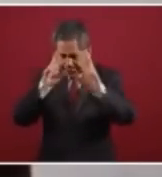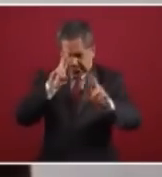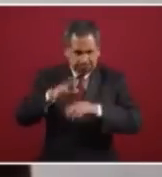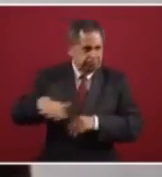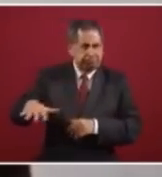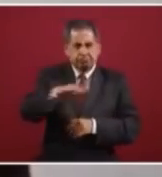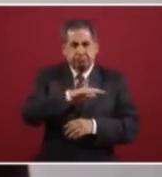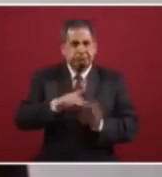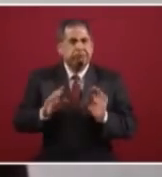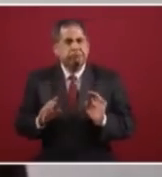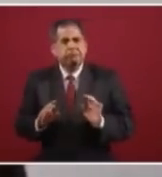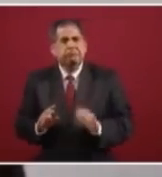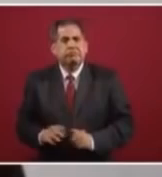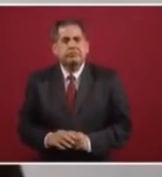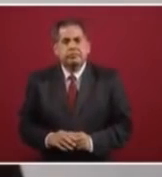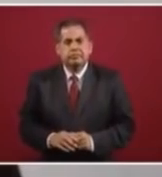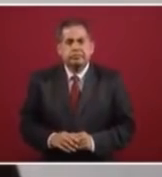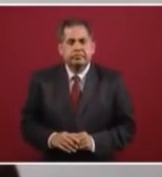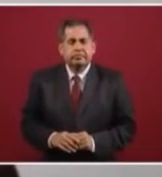no